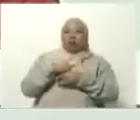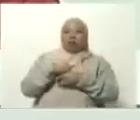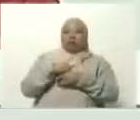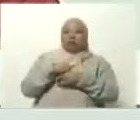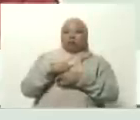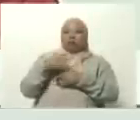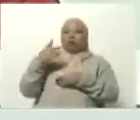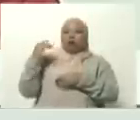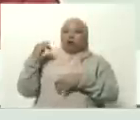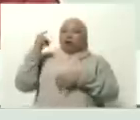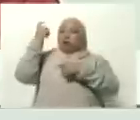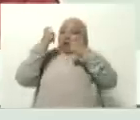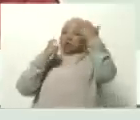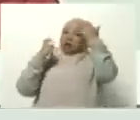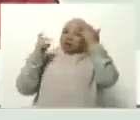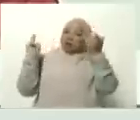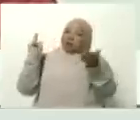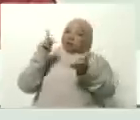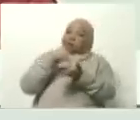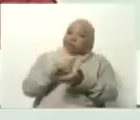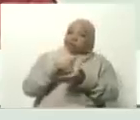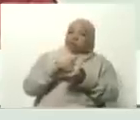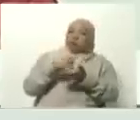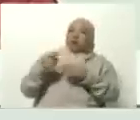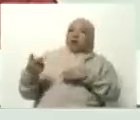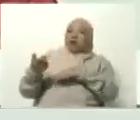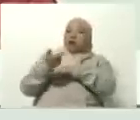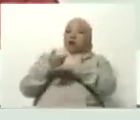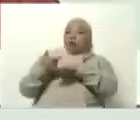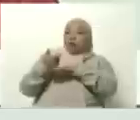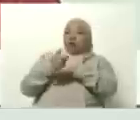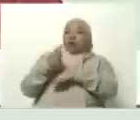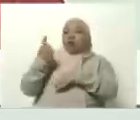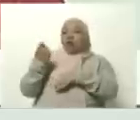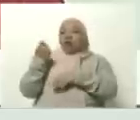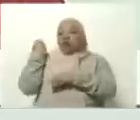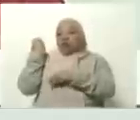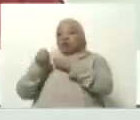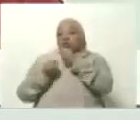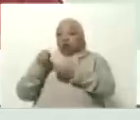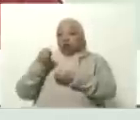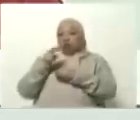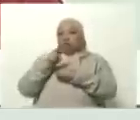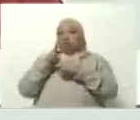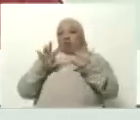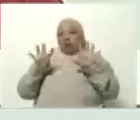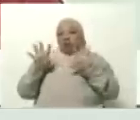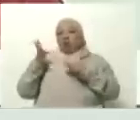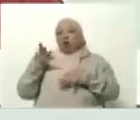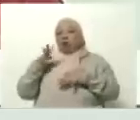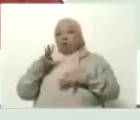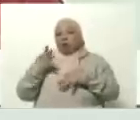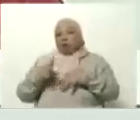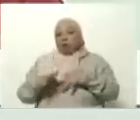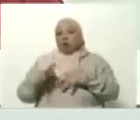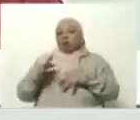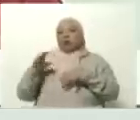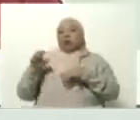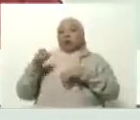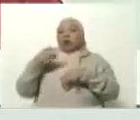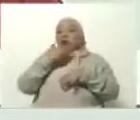Desde que llegó el comandante Chávez al gobierno, se ha hecho un esfuerzo porque sean cada día más